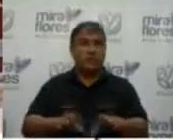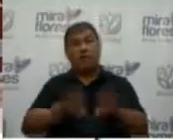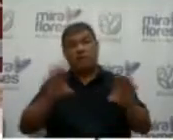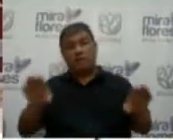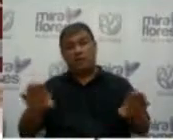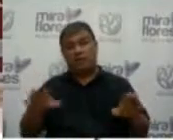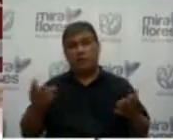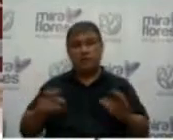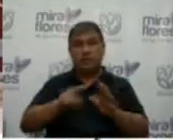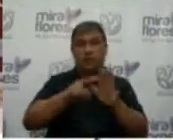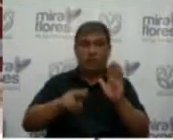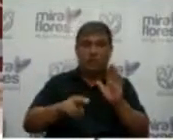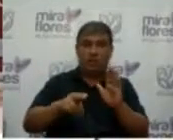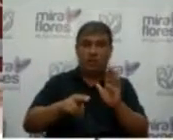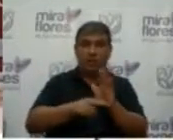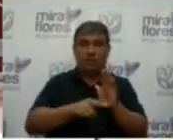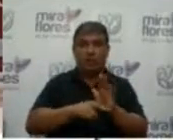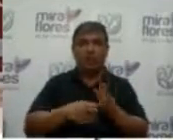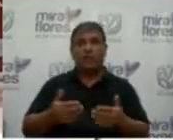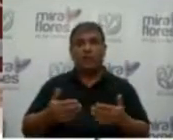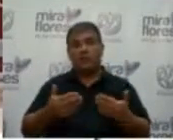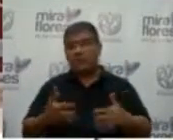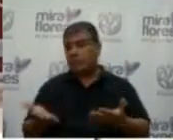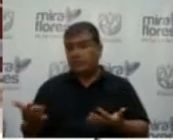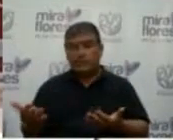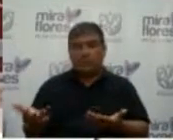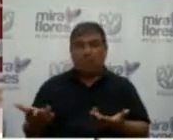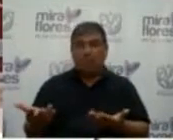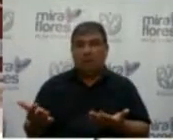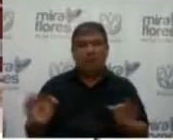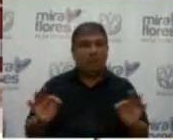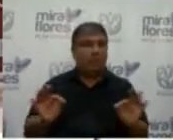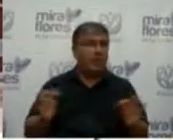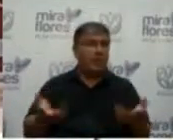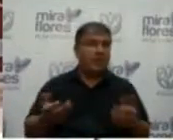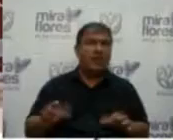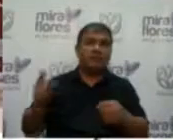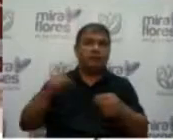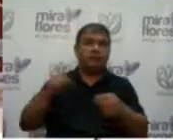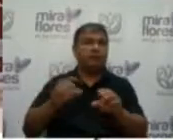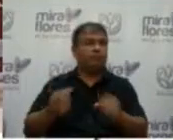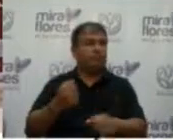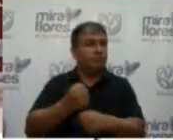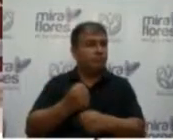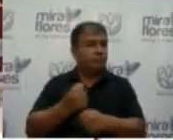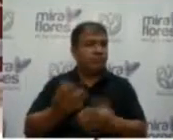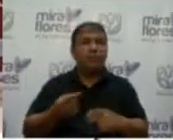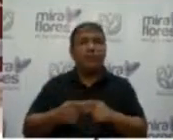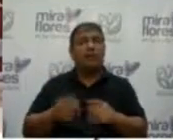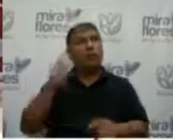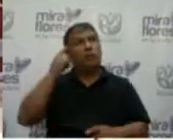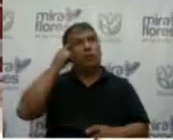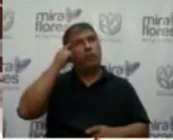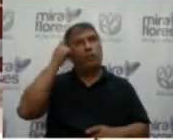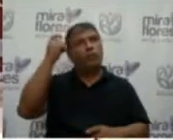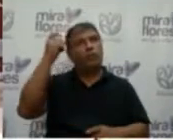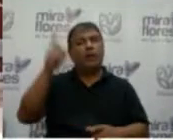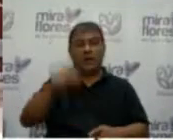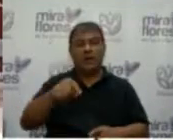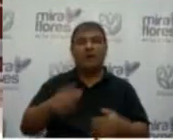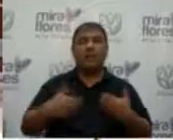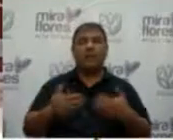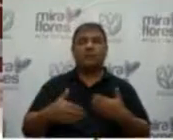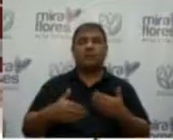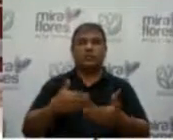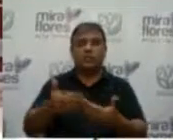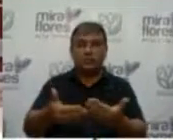abierta esa norma. Lo que pasa es que no hemos conseguido todavía nadie que quiera hacerlo. Pero el sueño está y ojalá que podamos